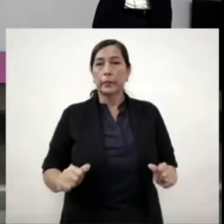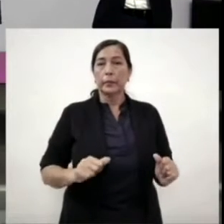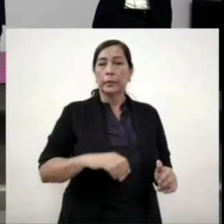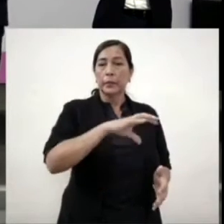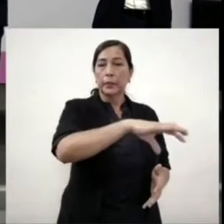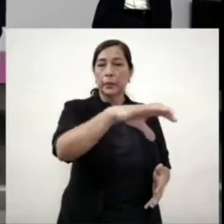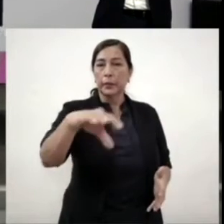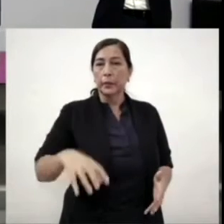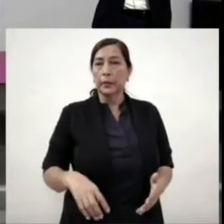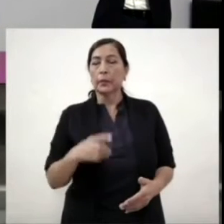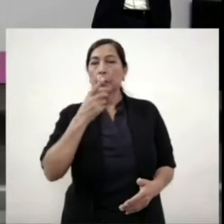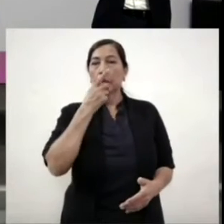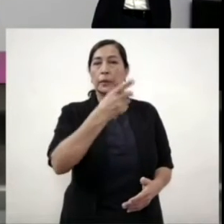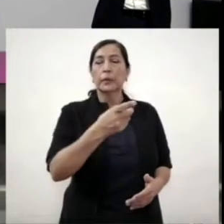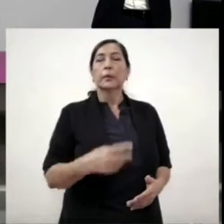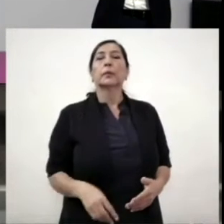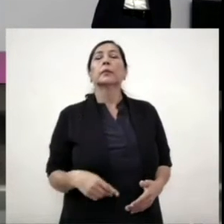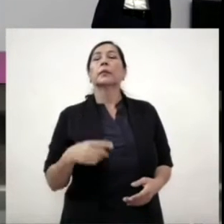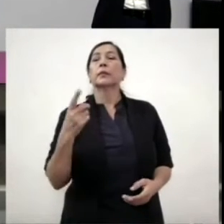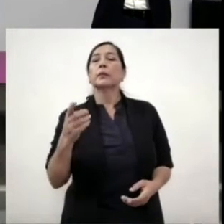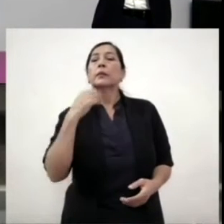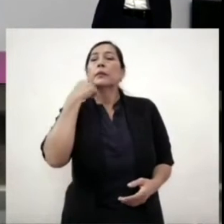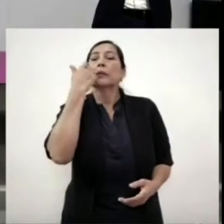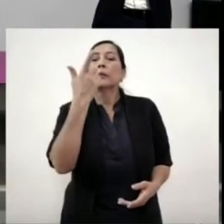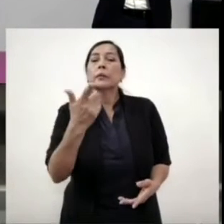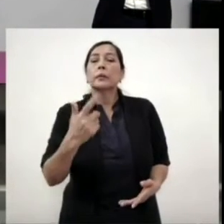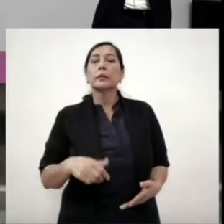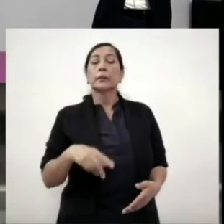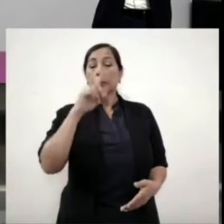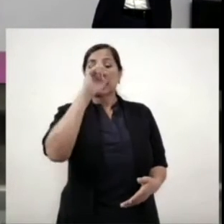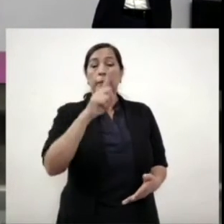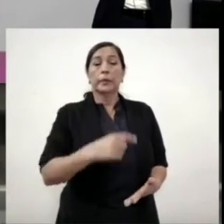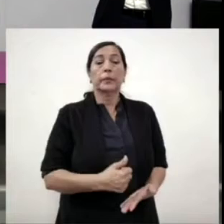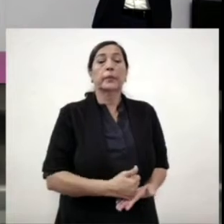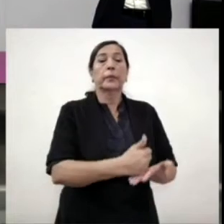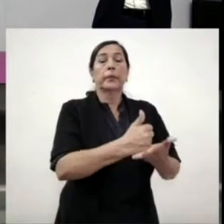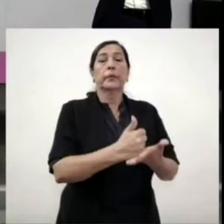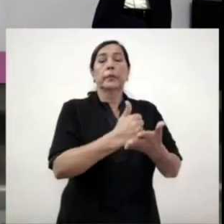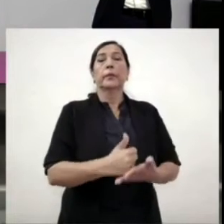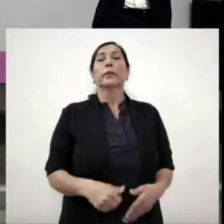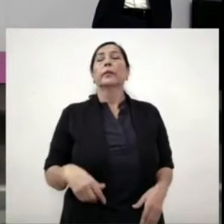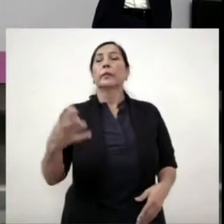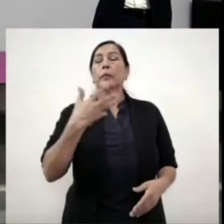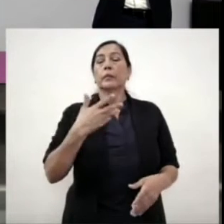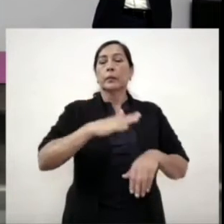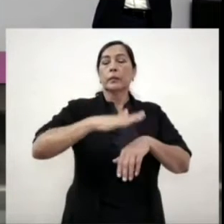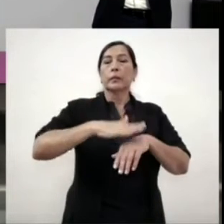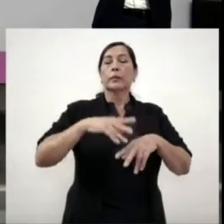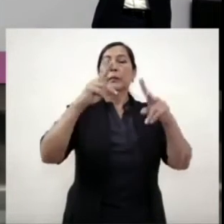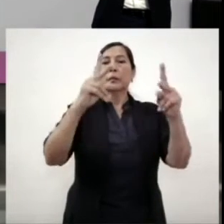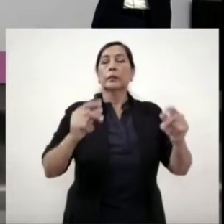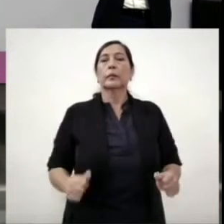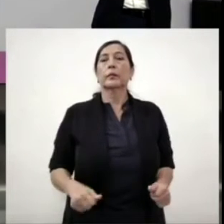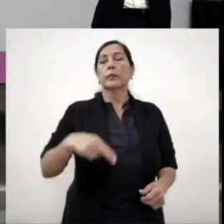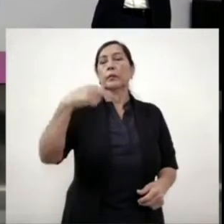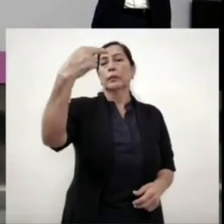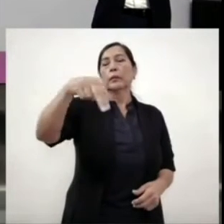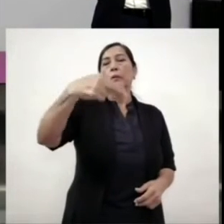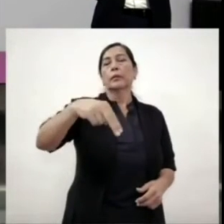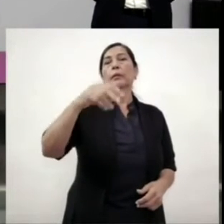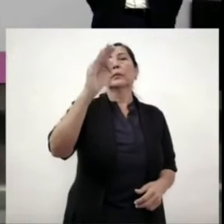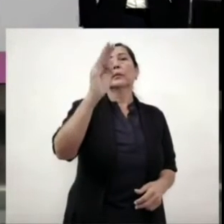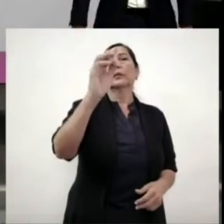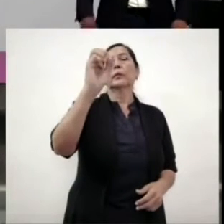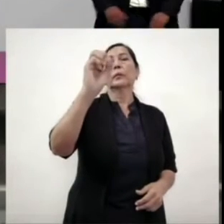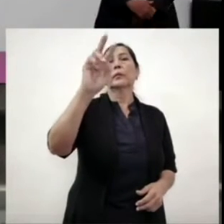deriva del Fondo para el Fortalecimiento de la Paz, el Fortapaz, cuyo objetivo es fortalecer la capacidad de los